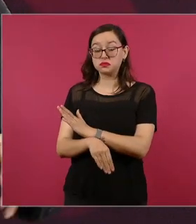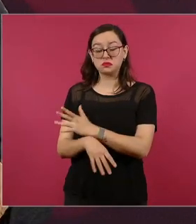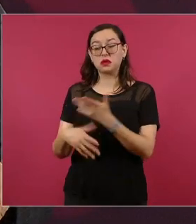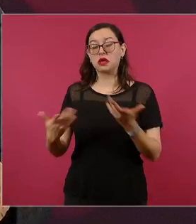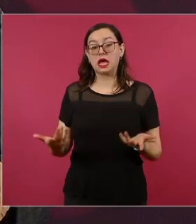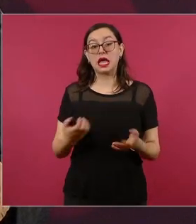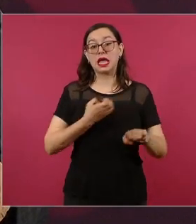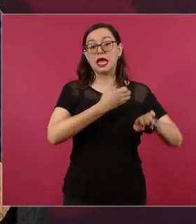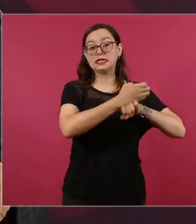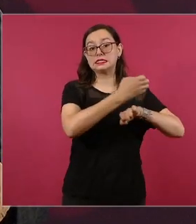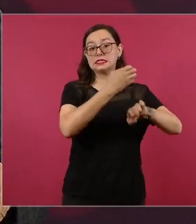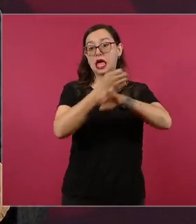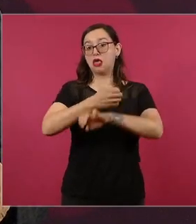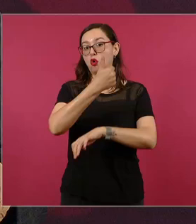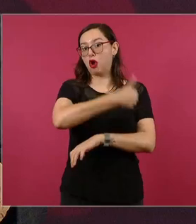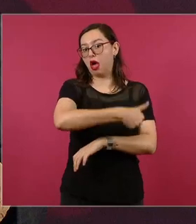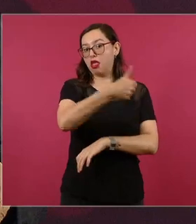descentralizaron